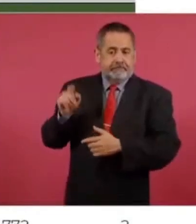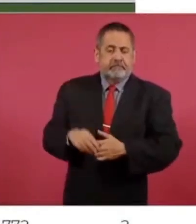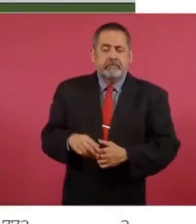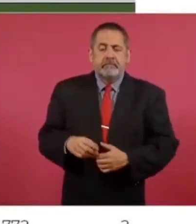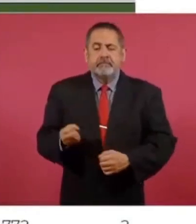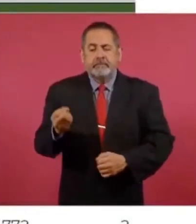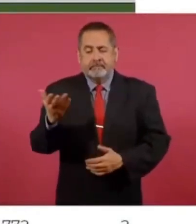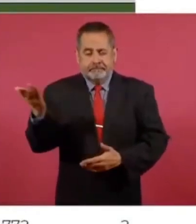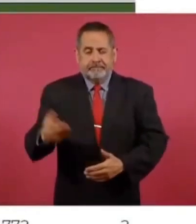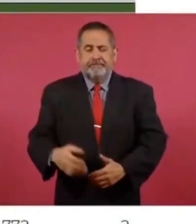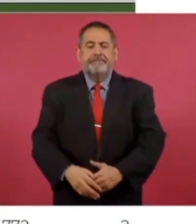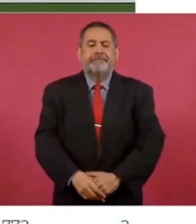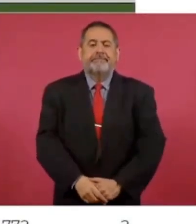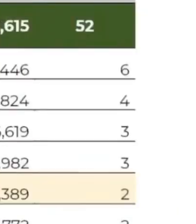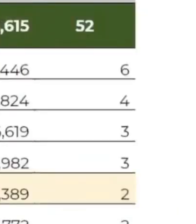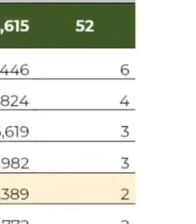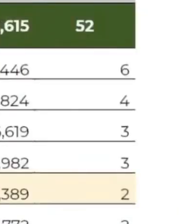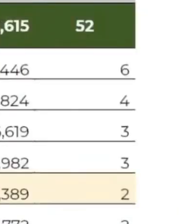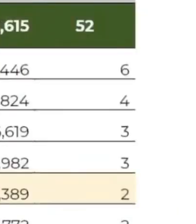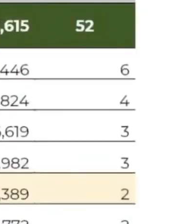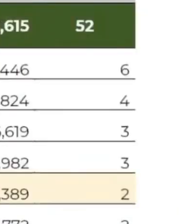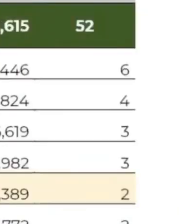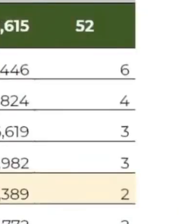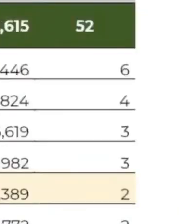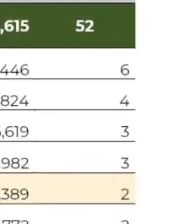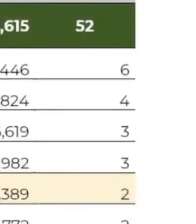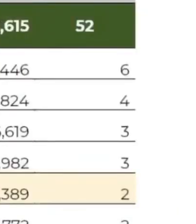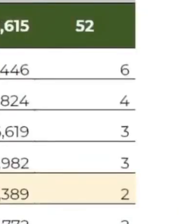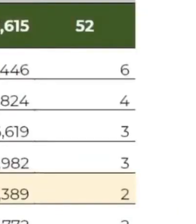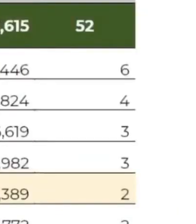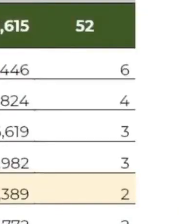¿Cuánto le condonaron a Televisa?